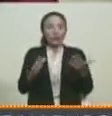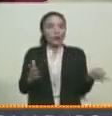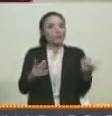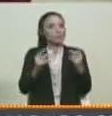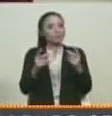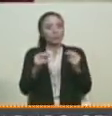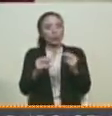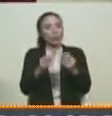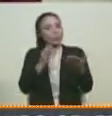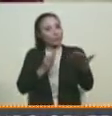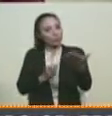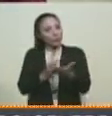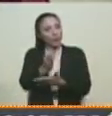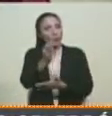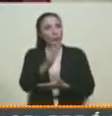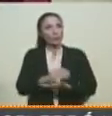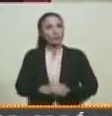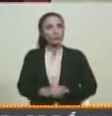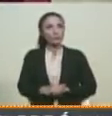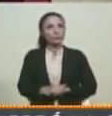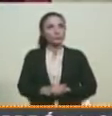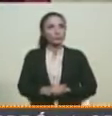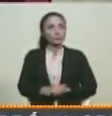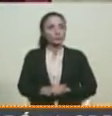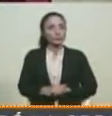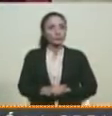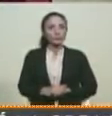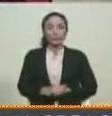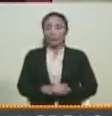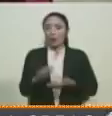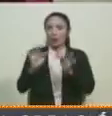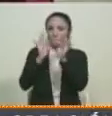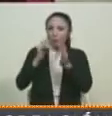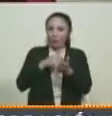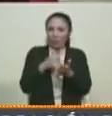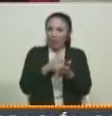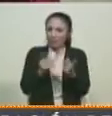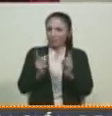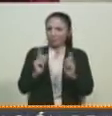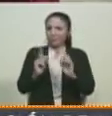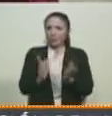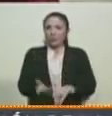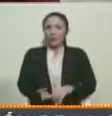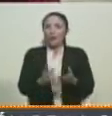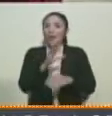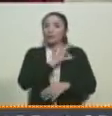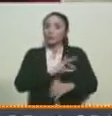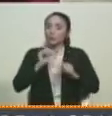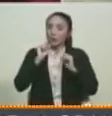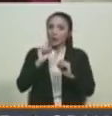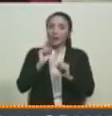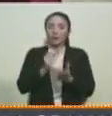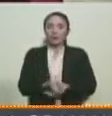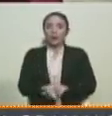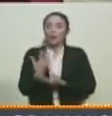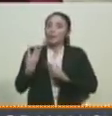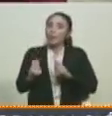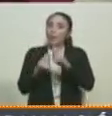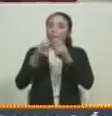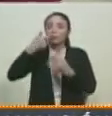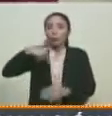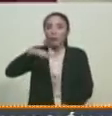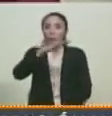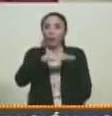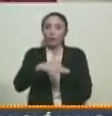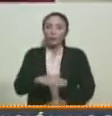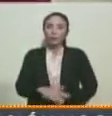intentar matar a un modelo aún débil, productivo, socialista, en manos de la clase obrera que no